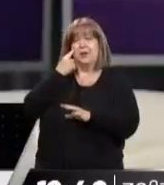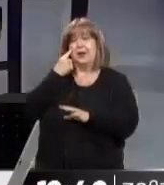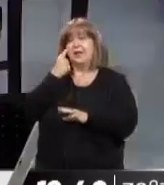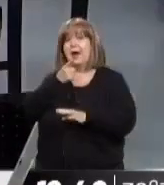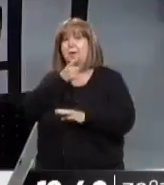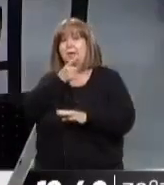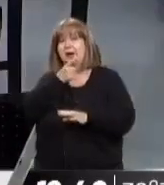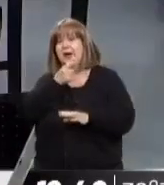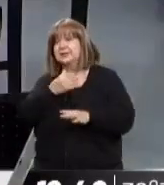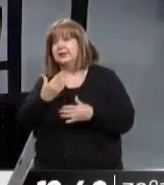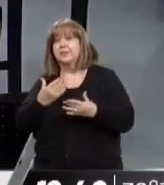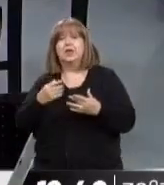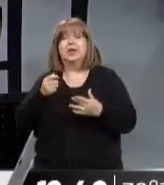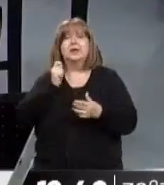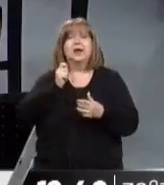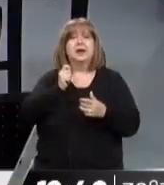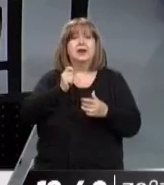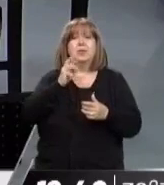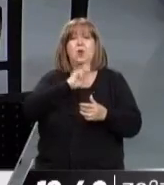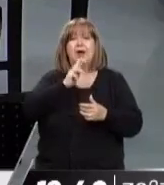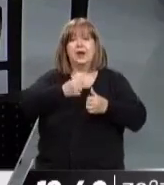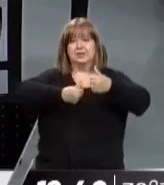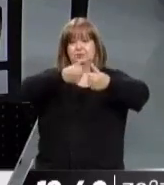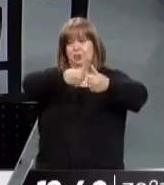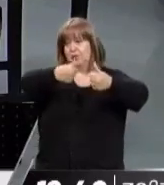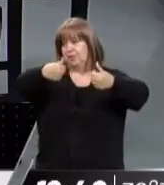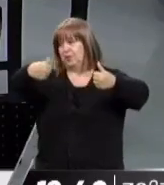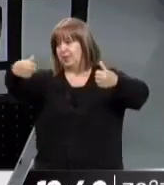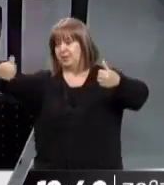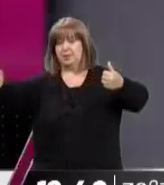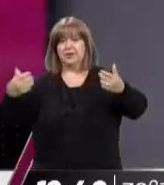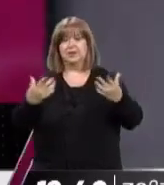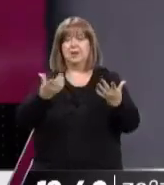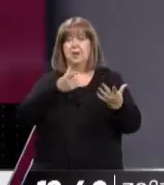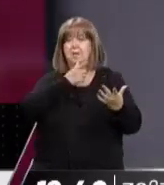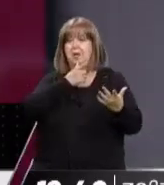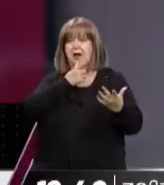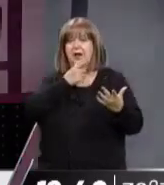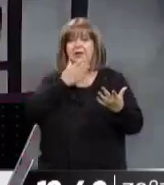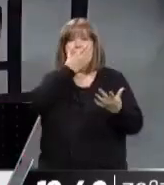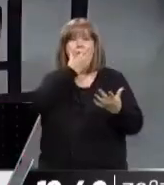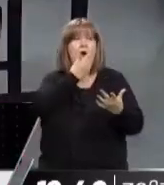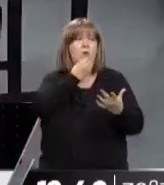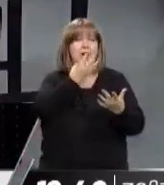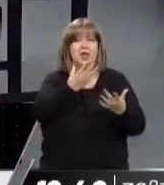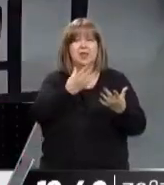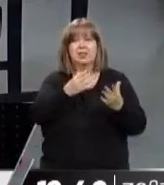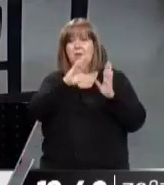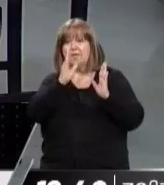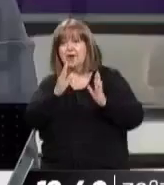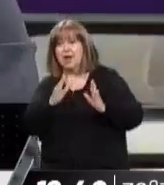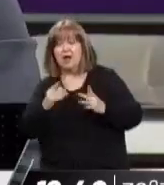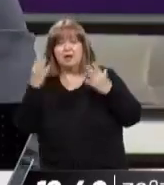Digamos, no es que arreglo todo, pero por lo menos no te estoy financiando algo que considero nocivo para la sociedad. Bueno, pero esa no es una